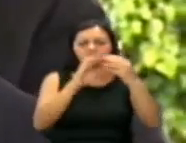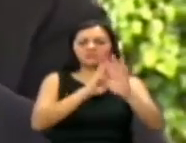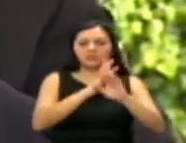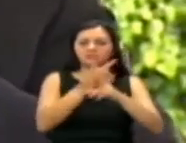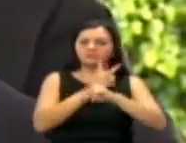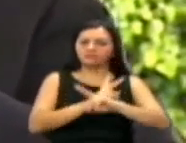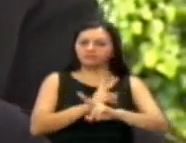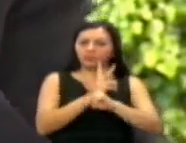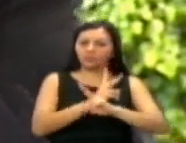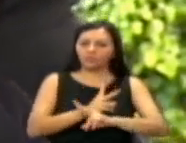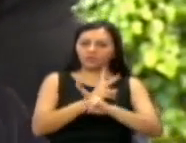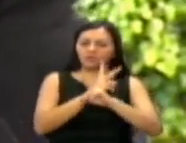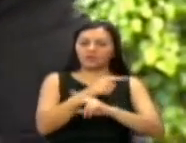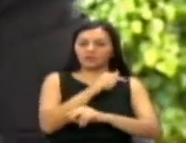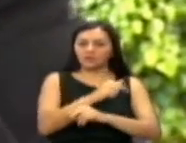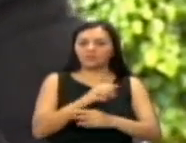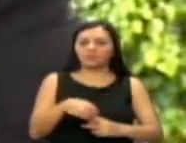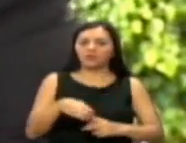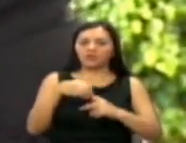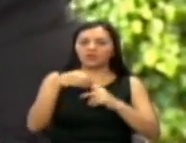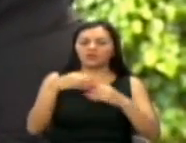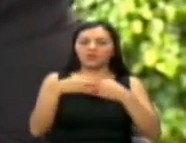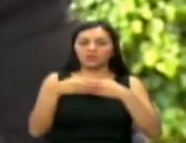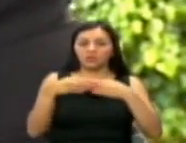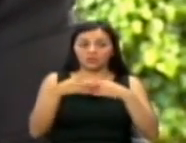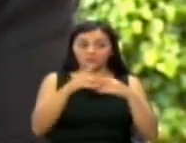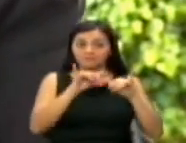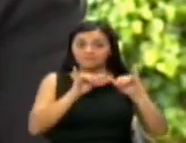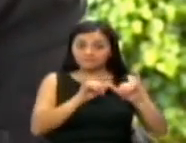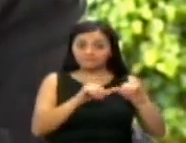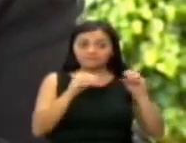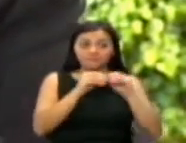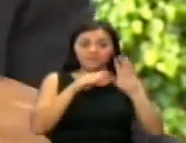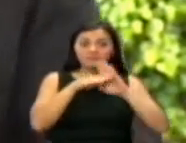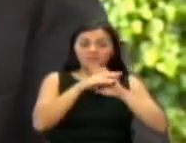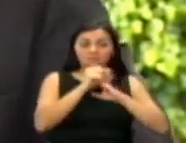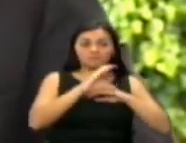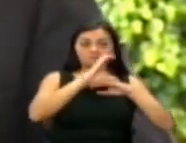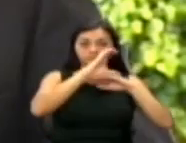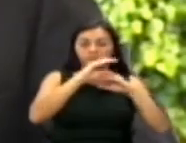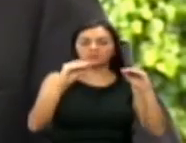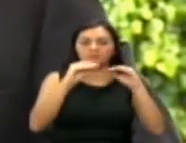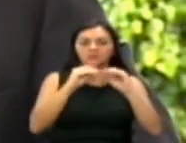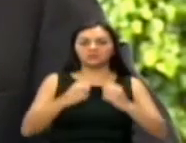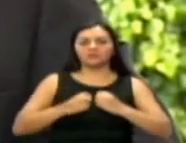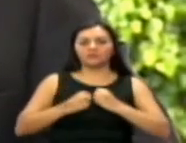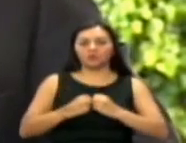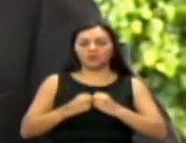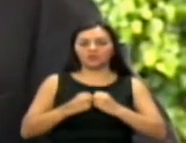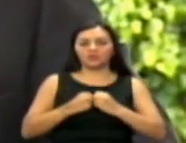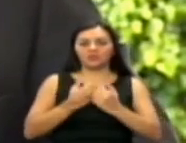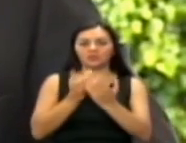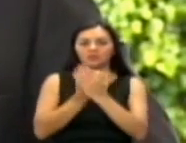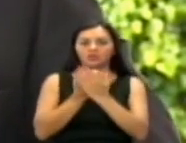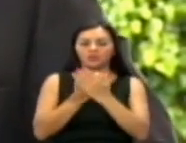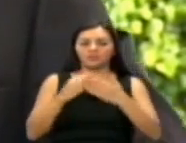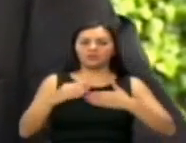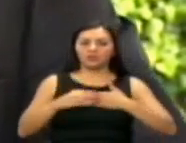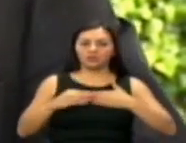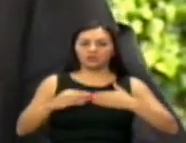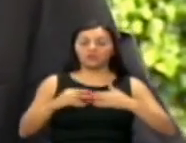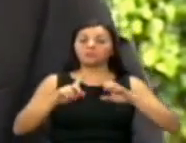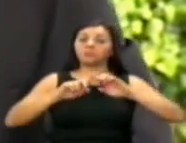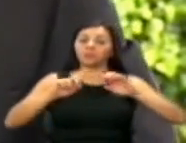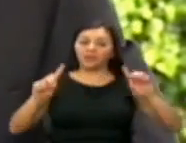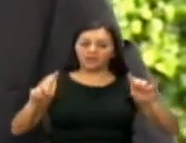y es la prioridad. Mantener la solvencia y liquidez de los bancos y mantener la solidez del sistema dolarizado. Sin